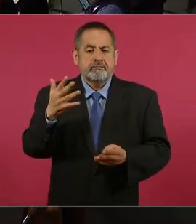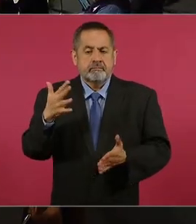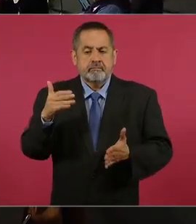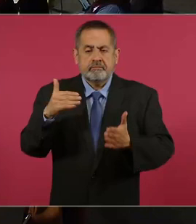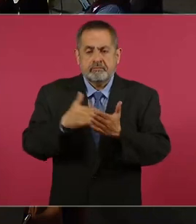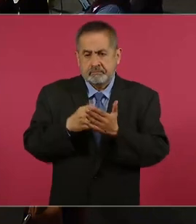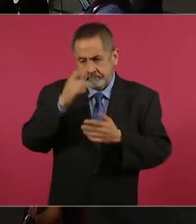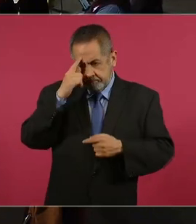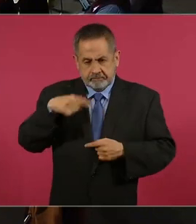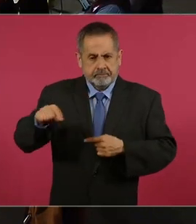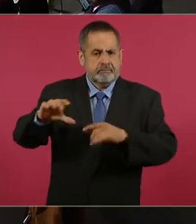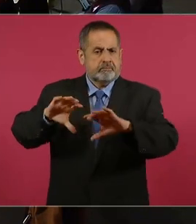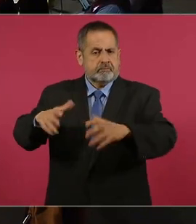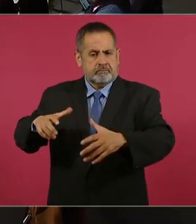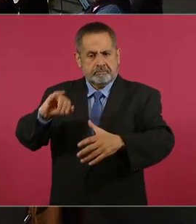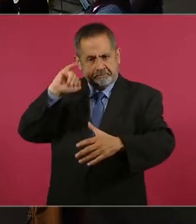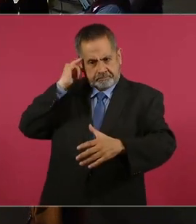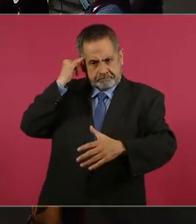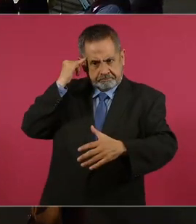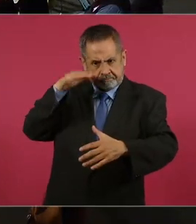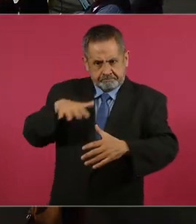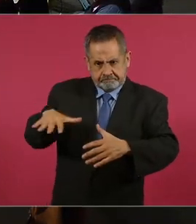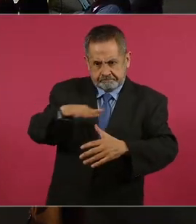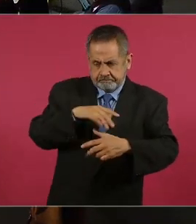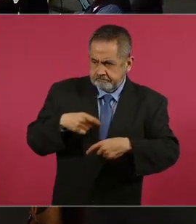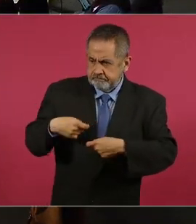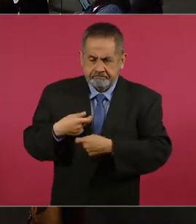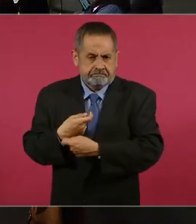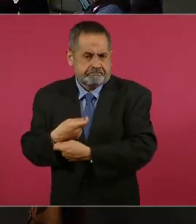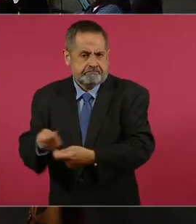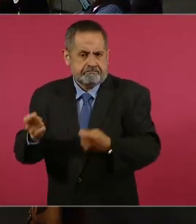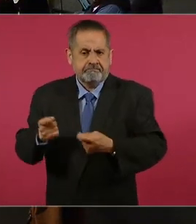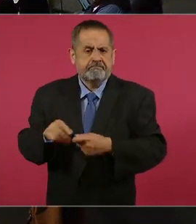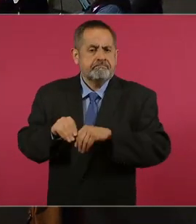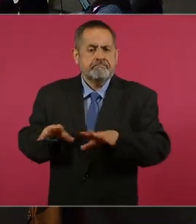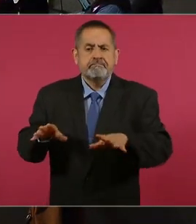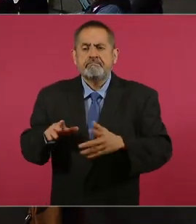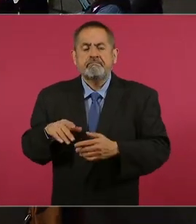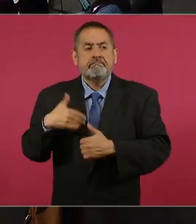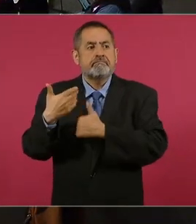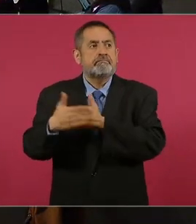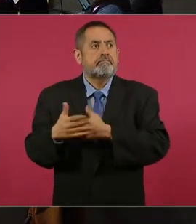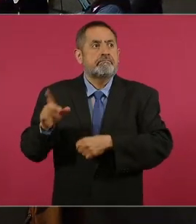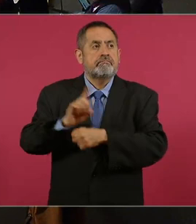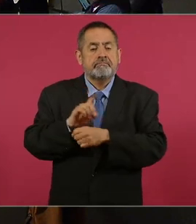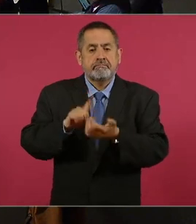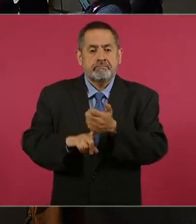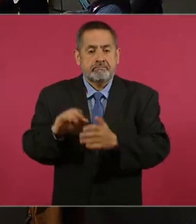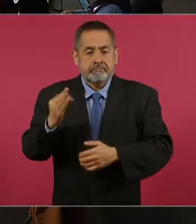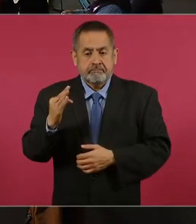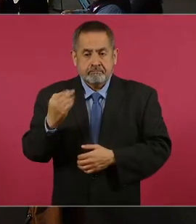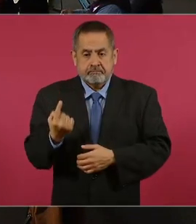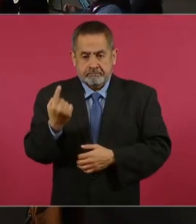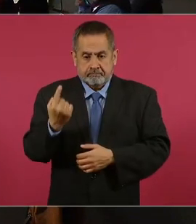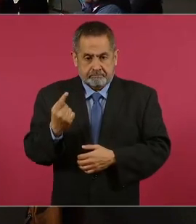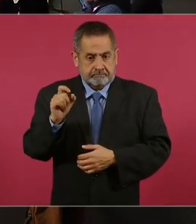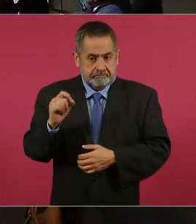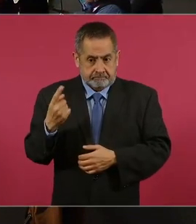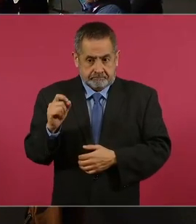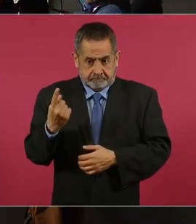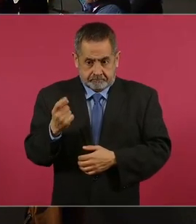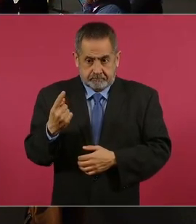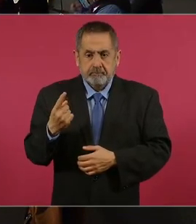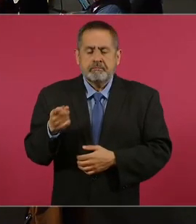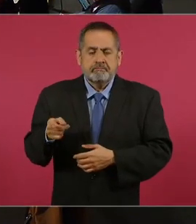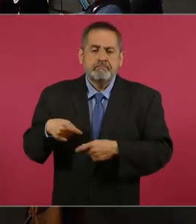en comunidades indígenas. Y la dispersión va a ser el próximo 21 de febrero por la veda electoral. Y hace